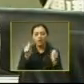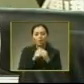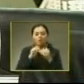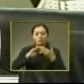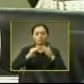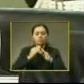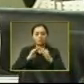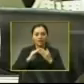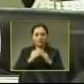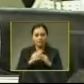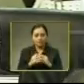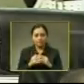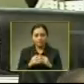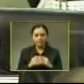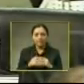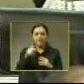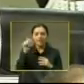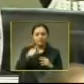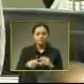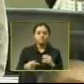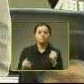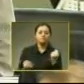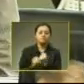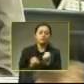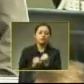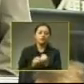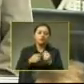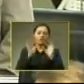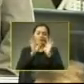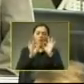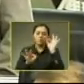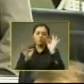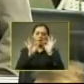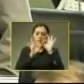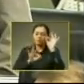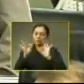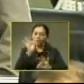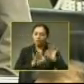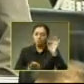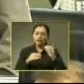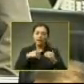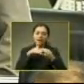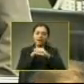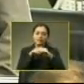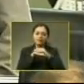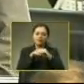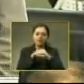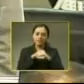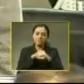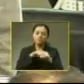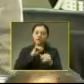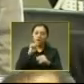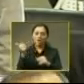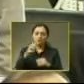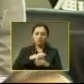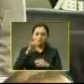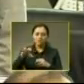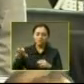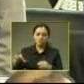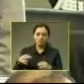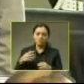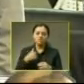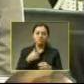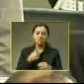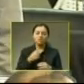comunitaria. Esta será una fórmula que permita el acceso a otros sectores que no sean del